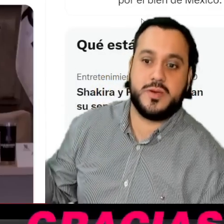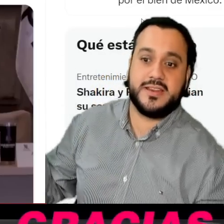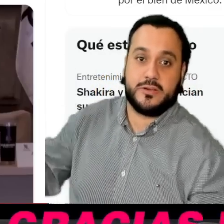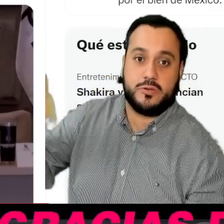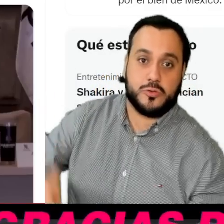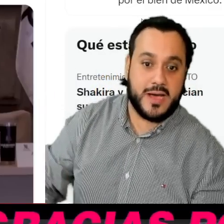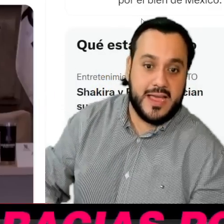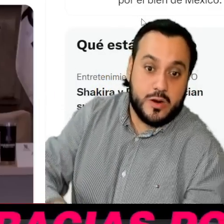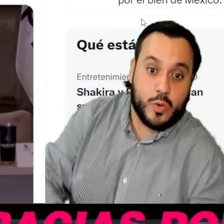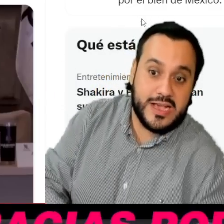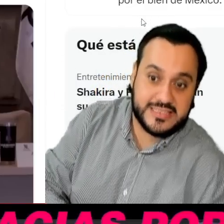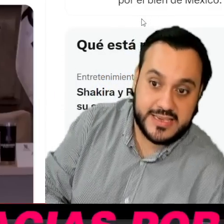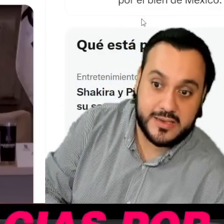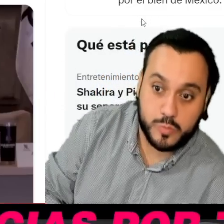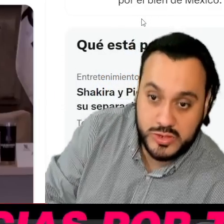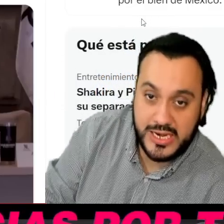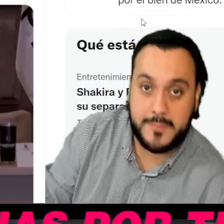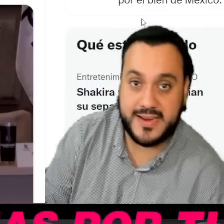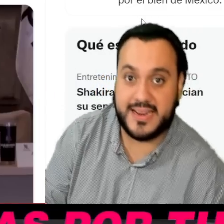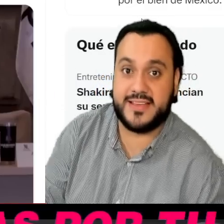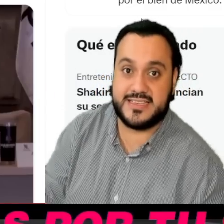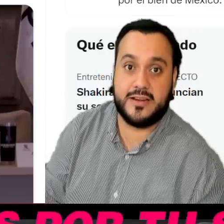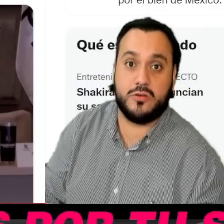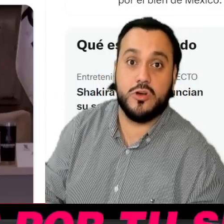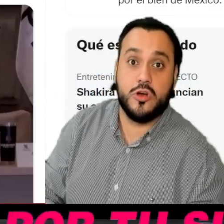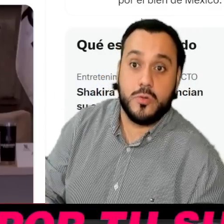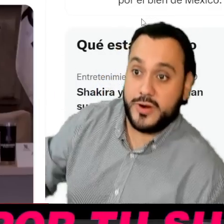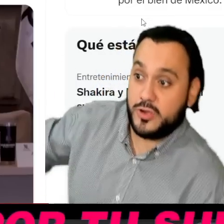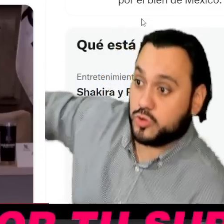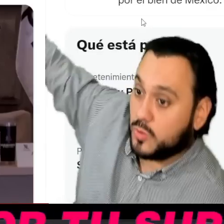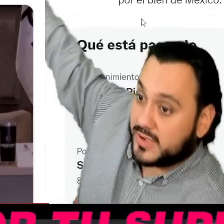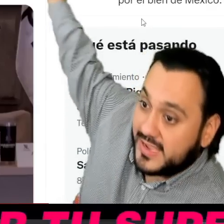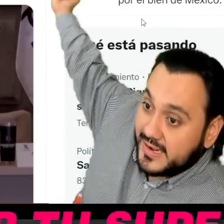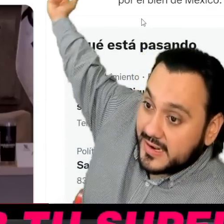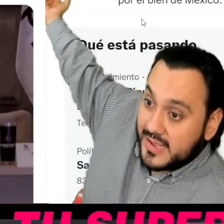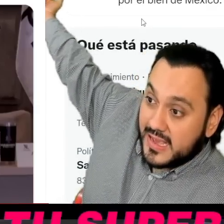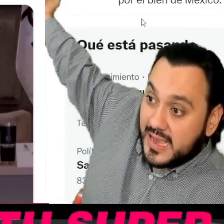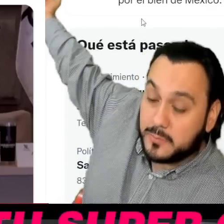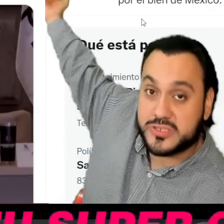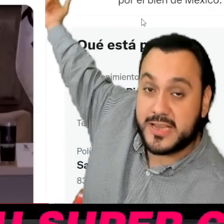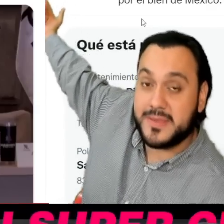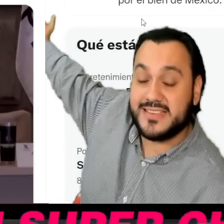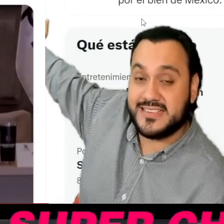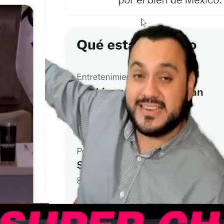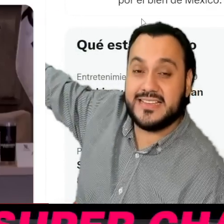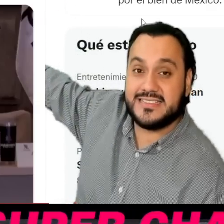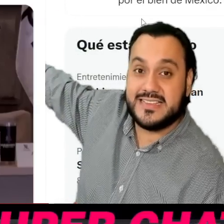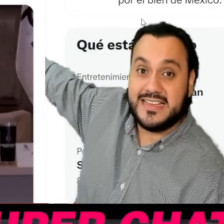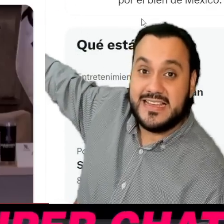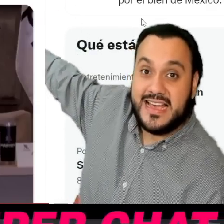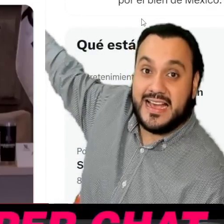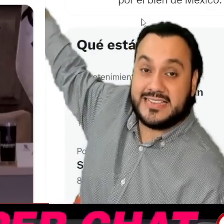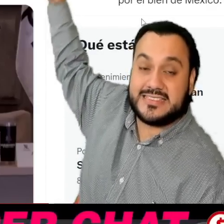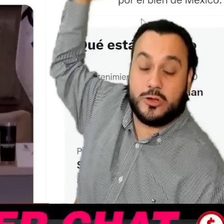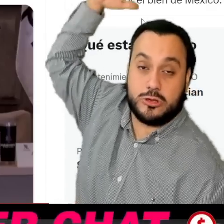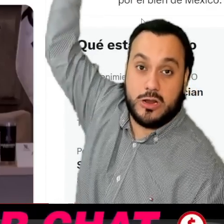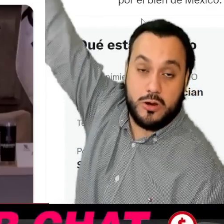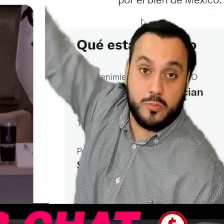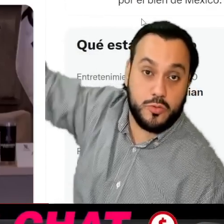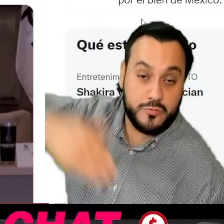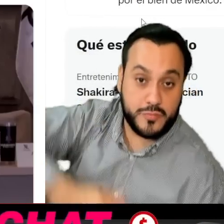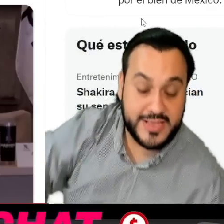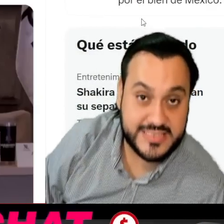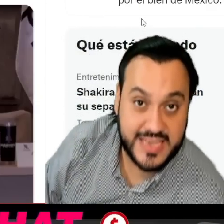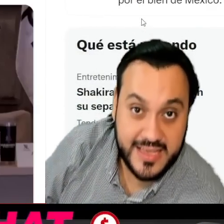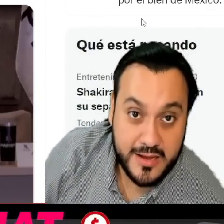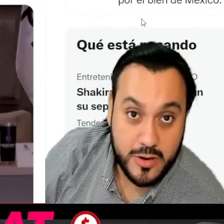resolver y cuando va lo hace busca la manera de hacerlo por ello tuvo que ir a buscar medicinas hasta el otro lado